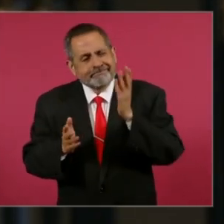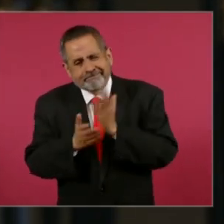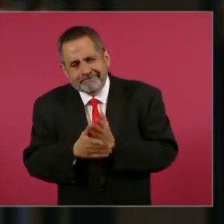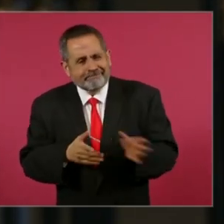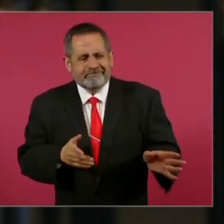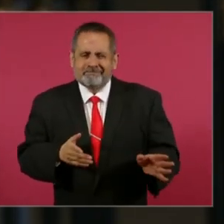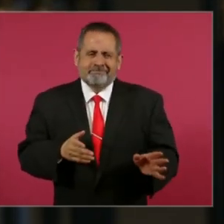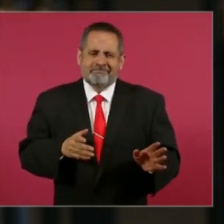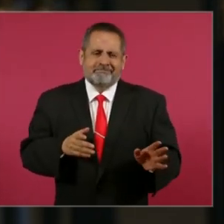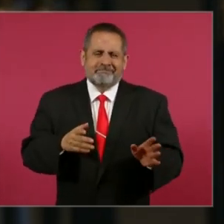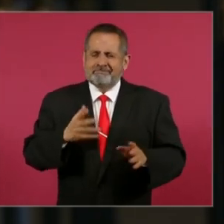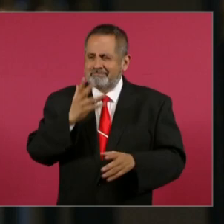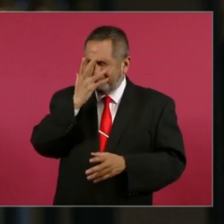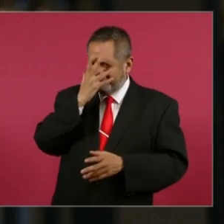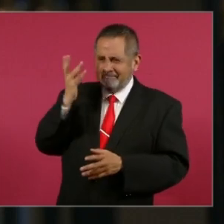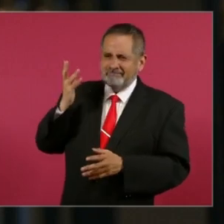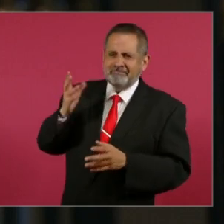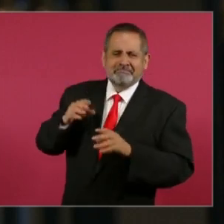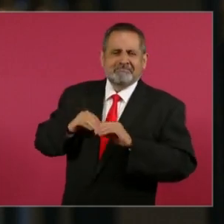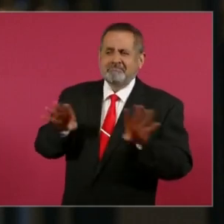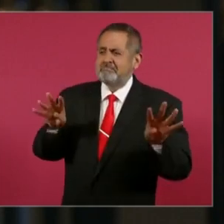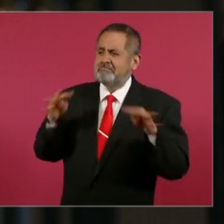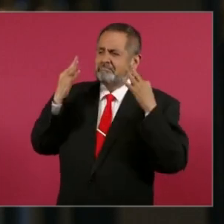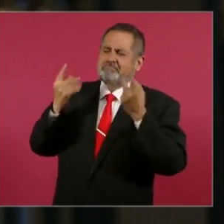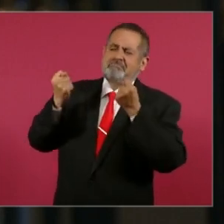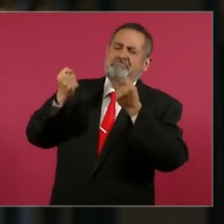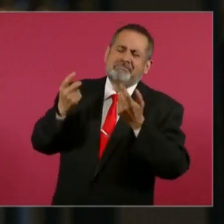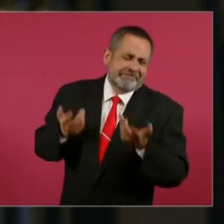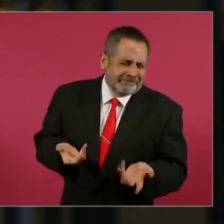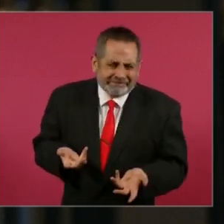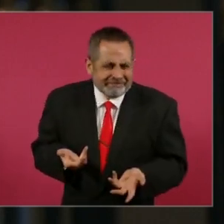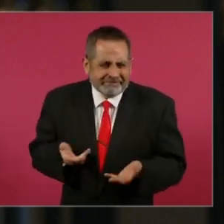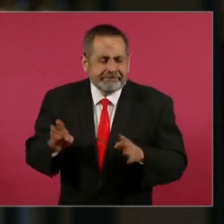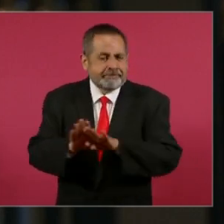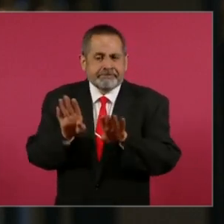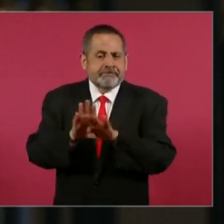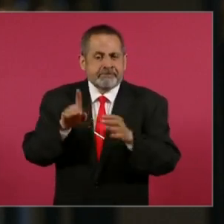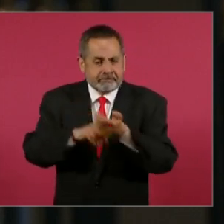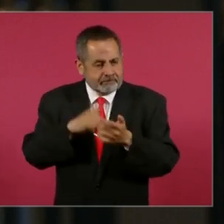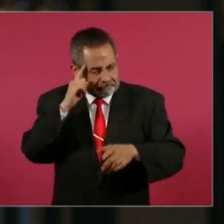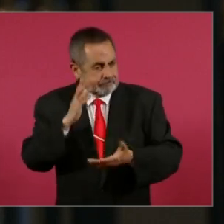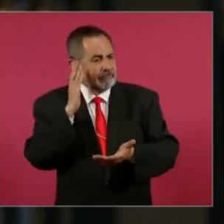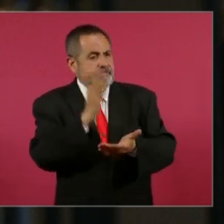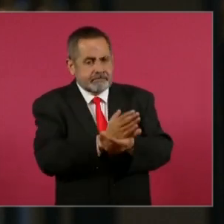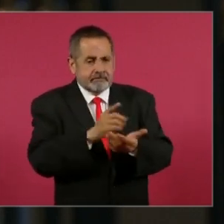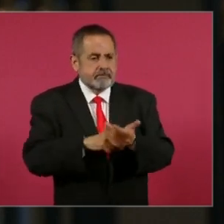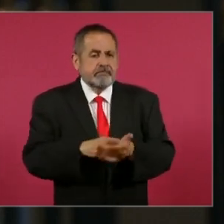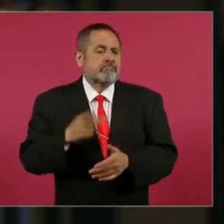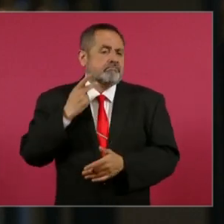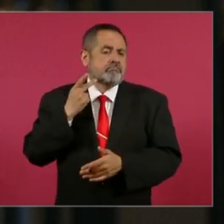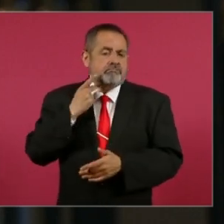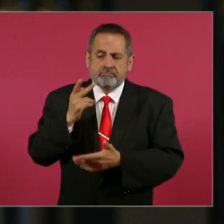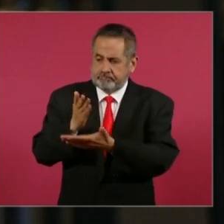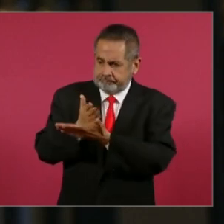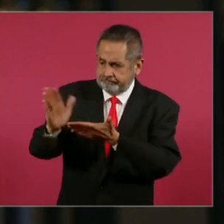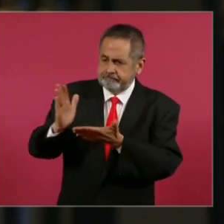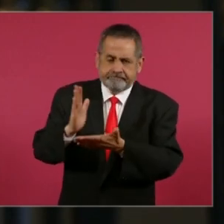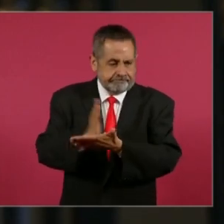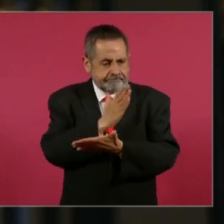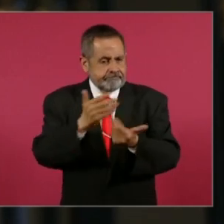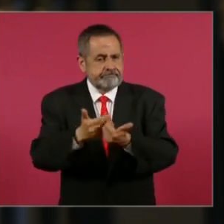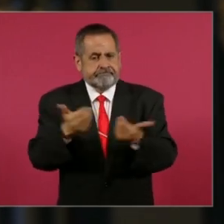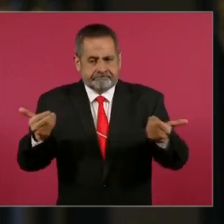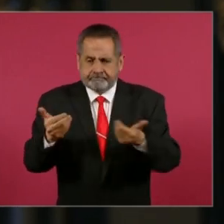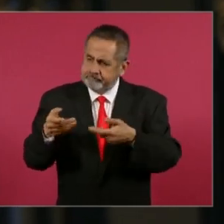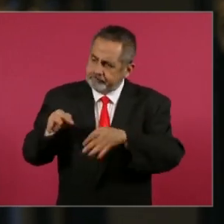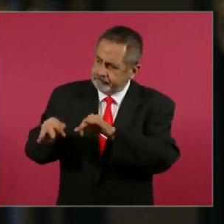de una manera pues más transparente, más pública. ¿Cómo podemos realmente llegar a que los empresarios y los políticos puedan hacer un